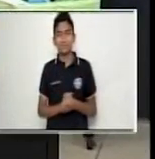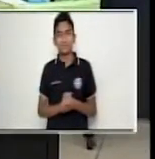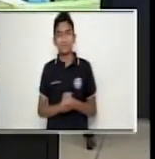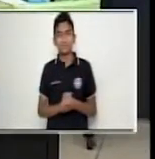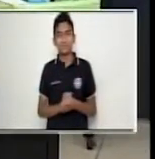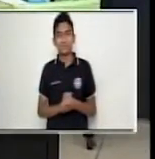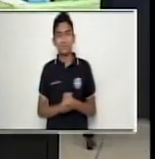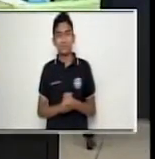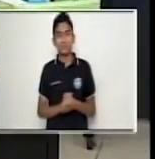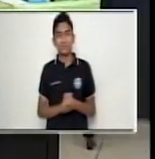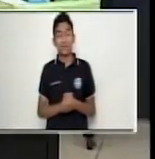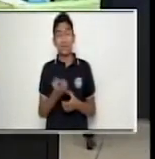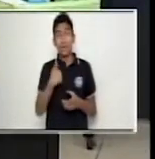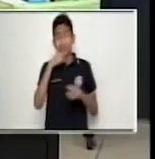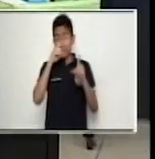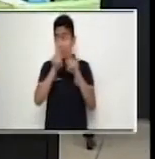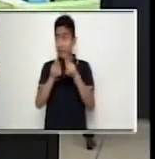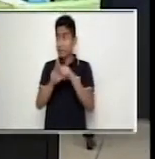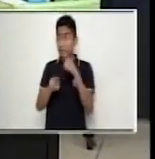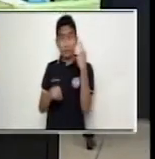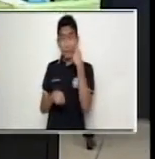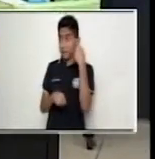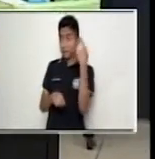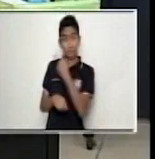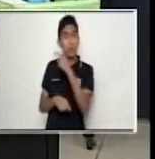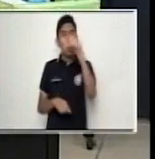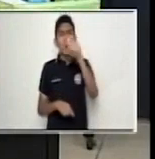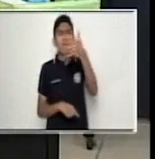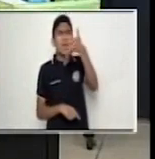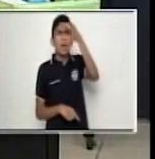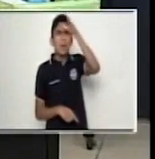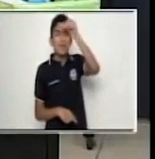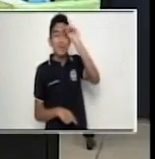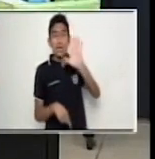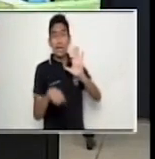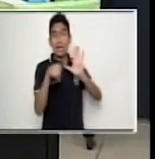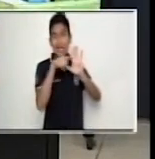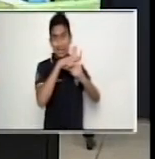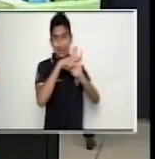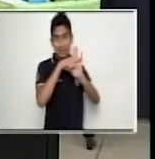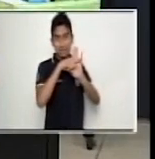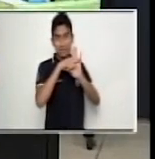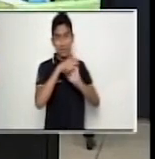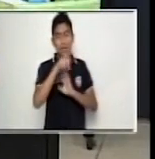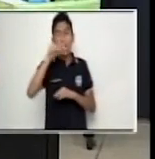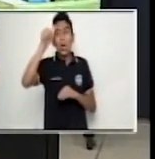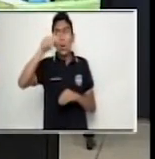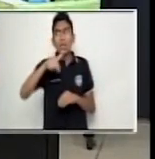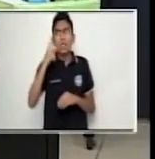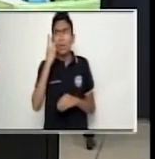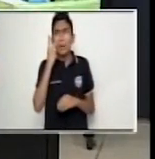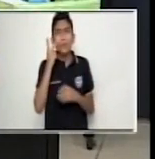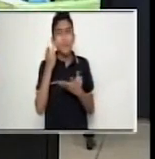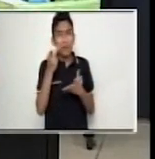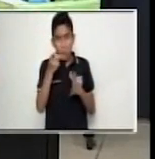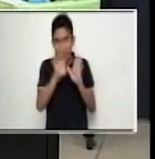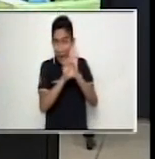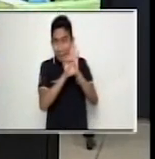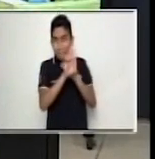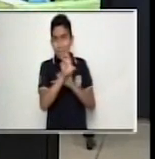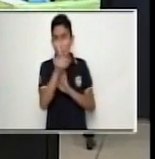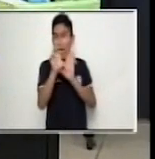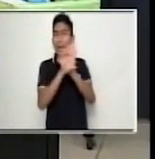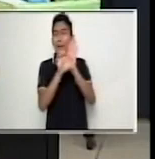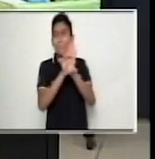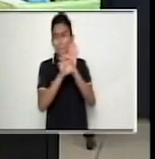En la siguiente operación aprenderás la resta. Ahora vamos a ver un ejemplo